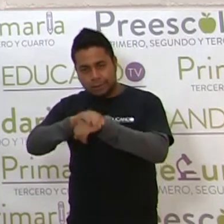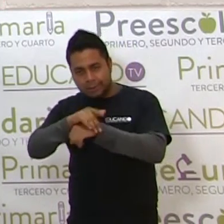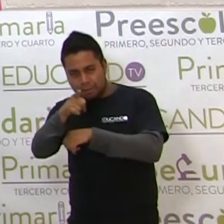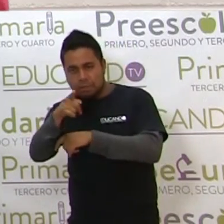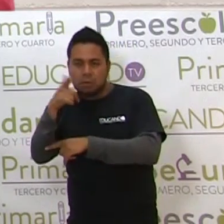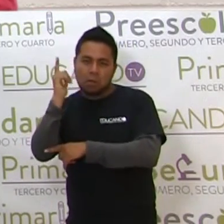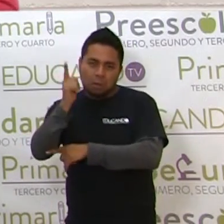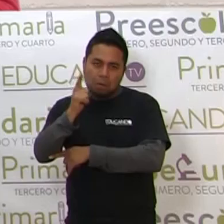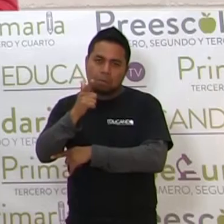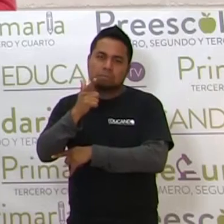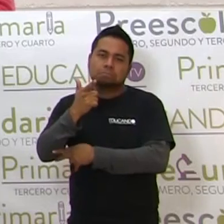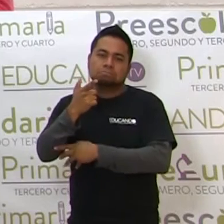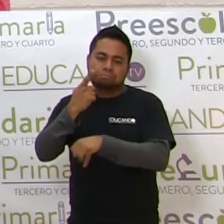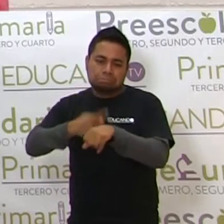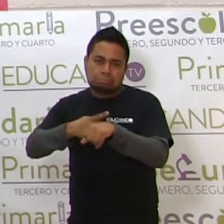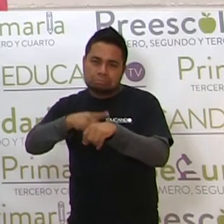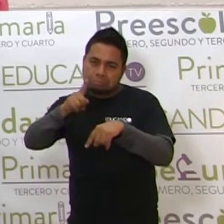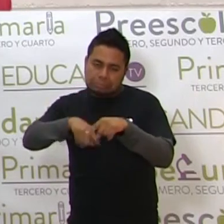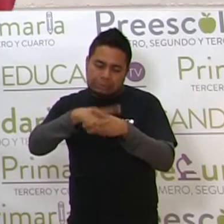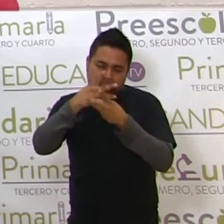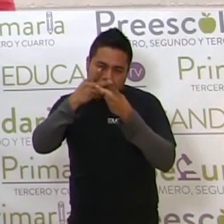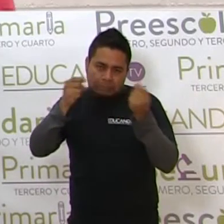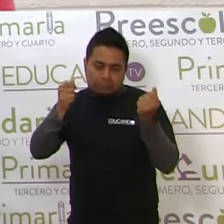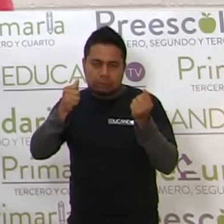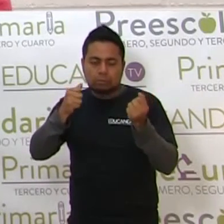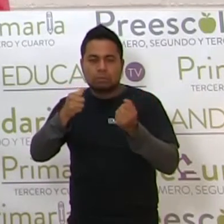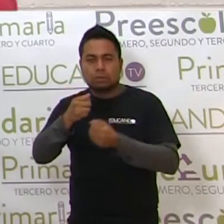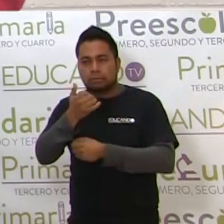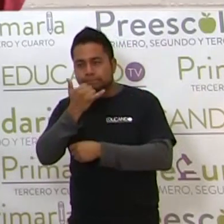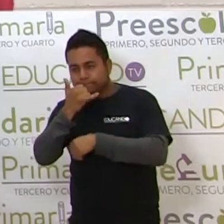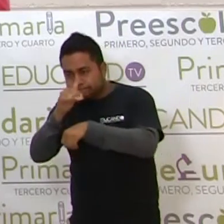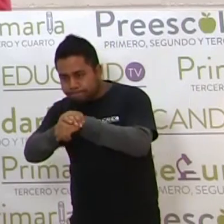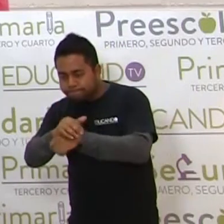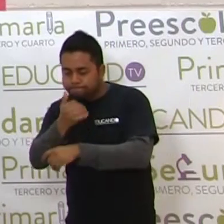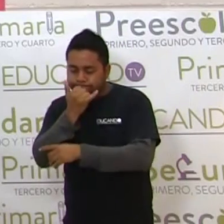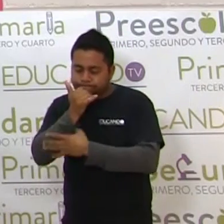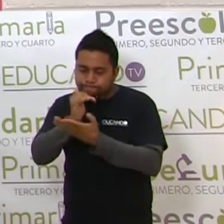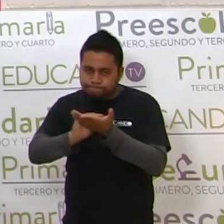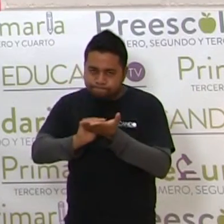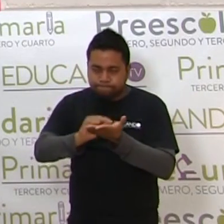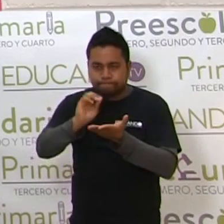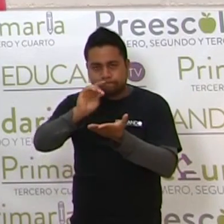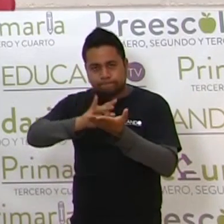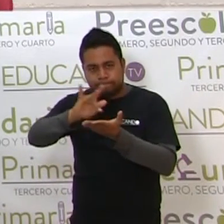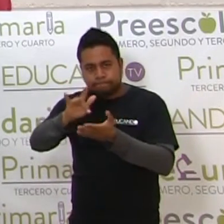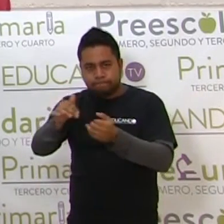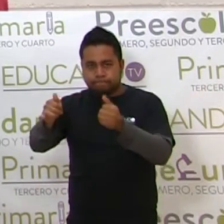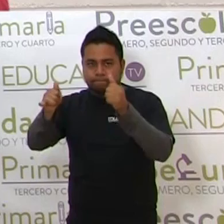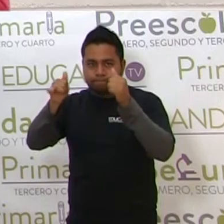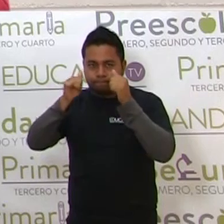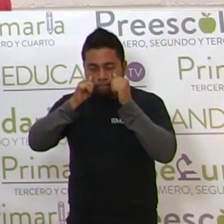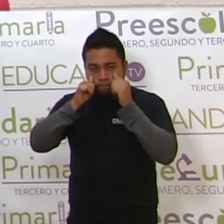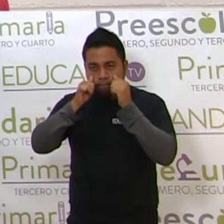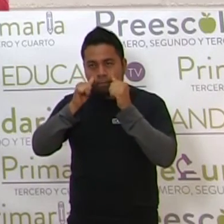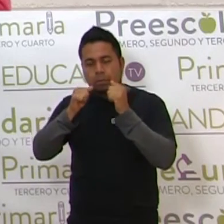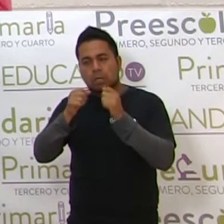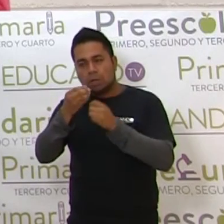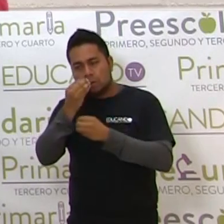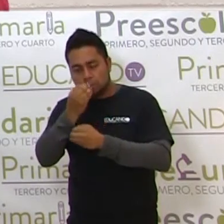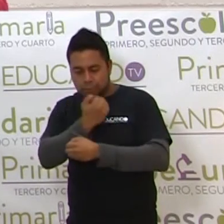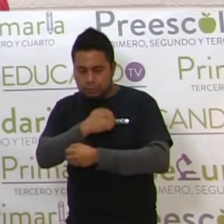que te mejores y pues miltongo una disculpa Muchísimas gracias por acompañarnos come sano